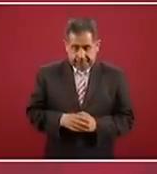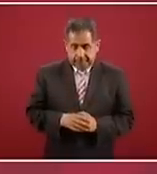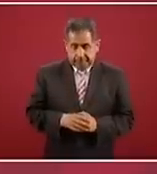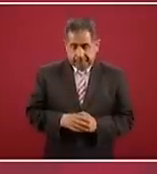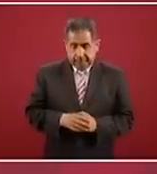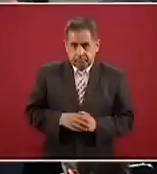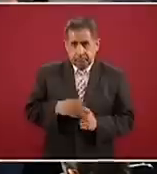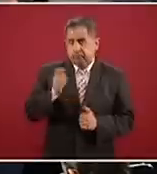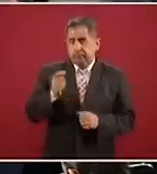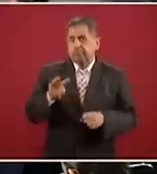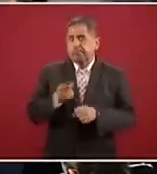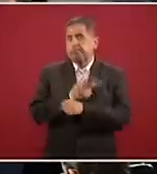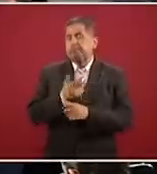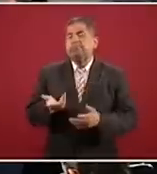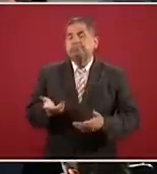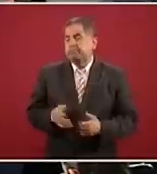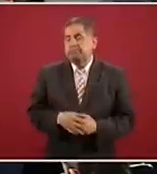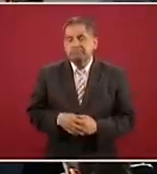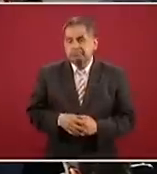efecto,